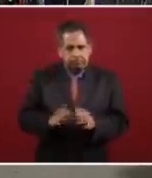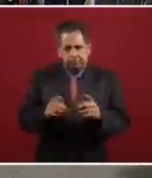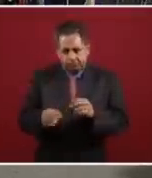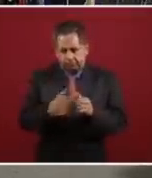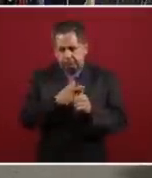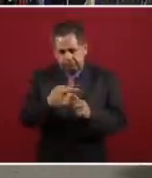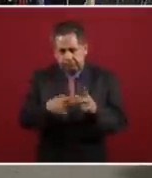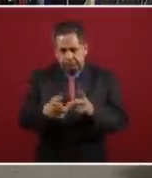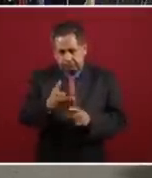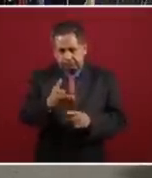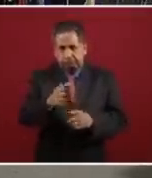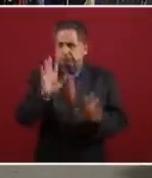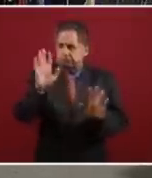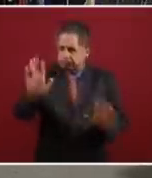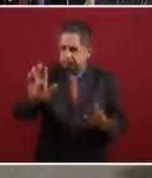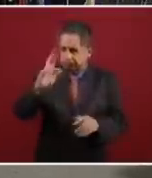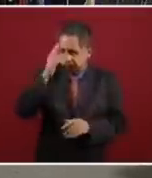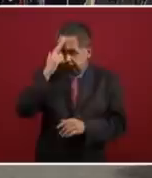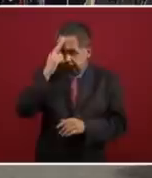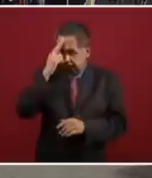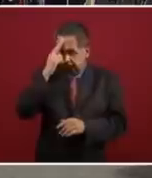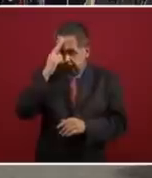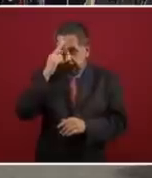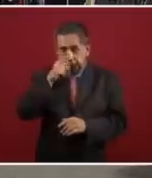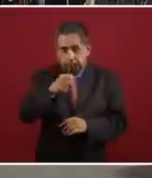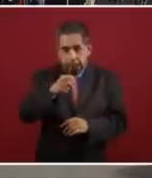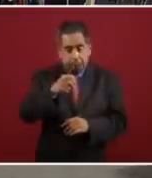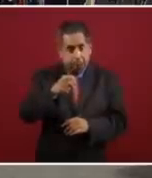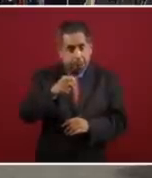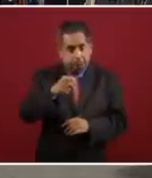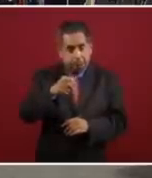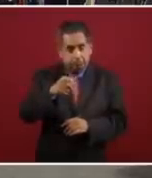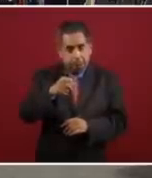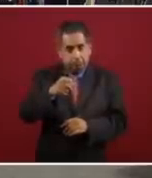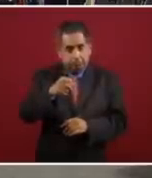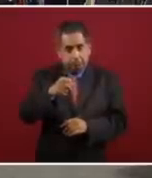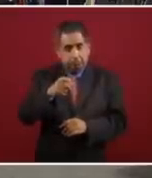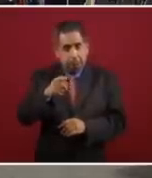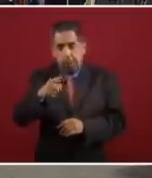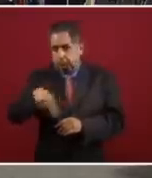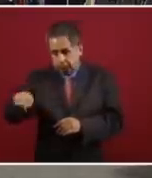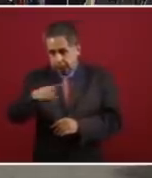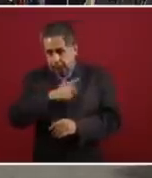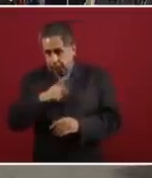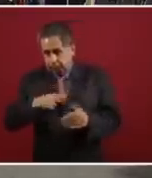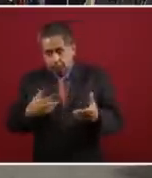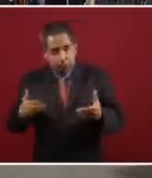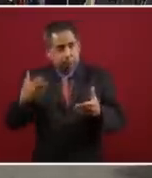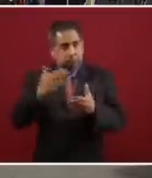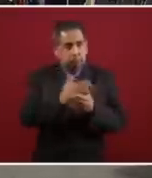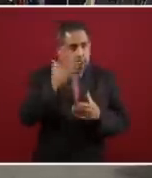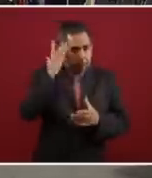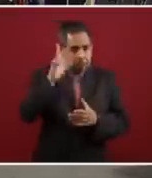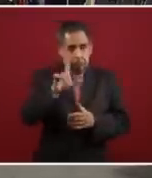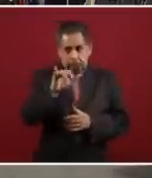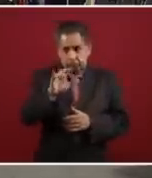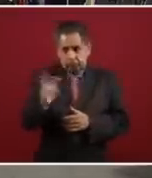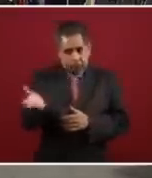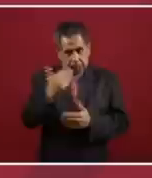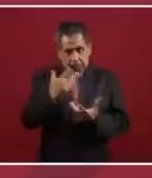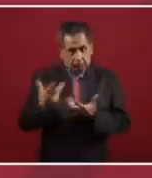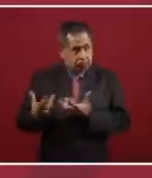empezamos, sí. Acuérdense que hay que ir a Santa Lucía, les invitamos.